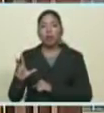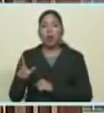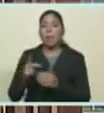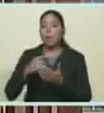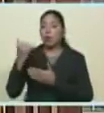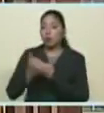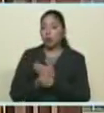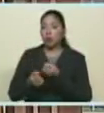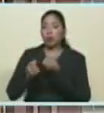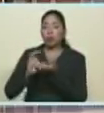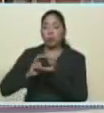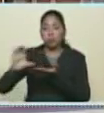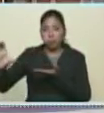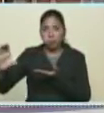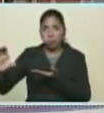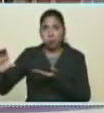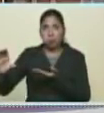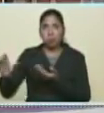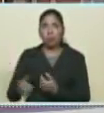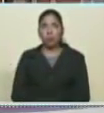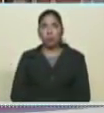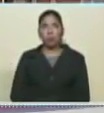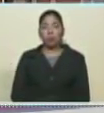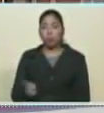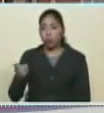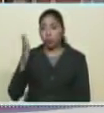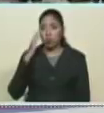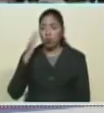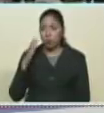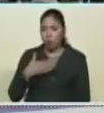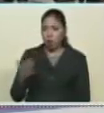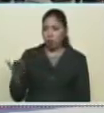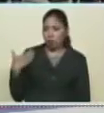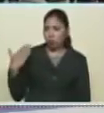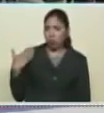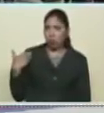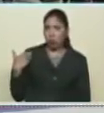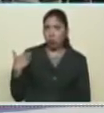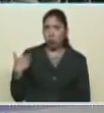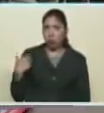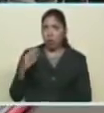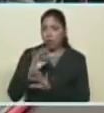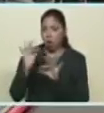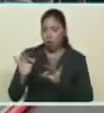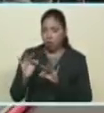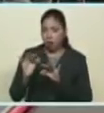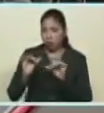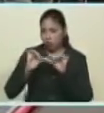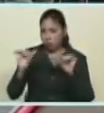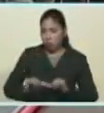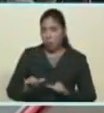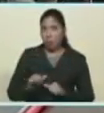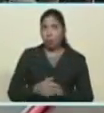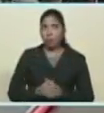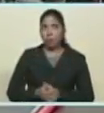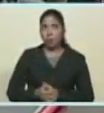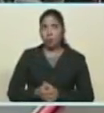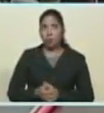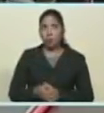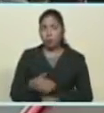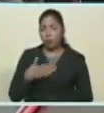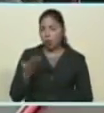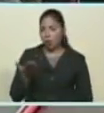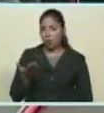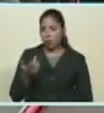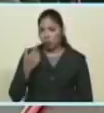Nada más de FCI. Saben ustedes que ustedes me pueden solicitar a mí a través de este mecanismo para proyectos